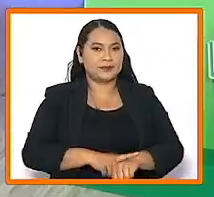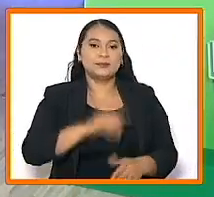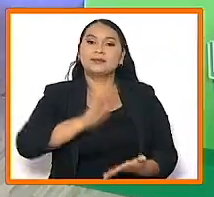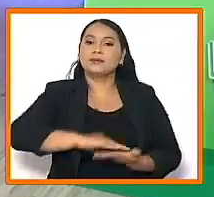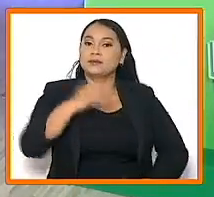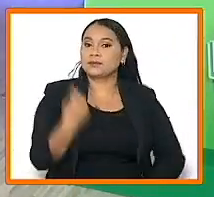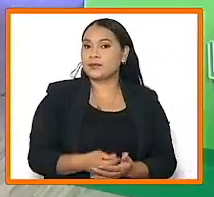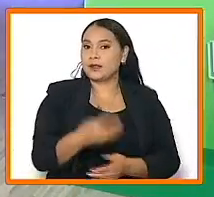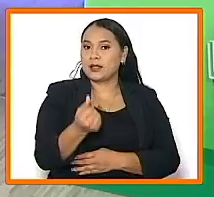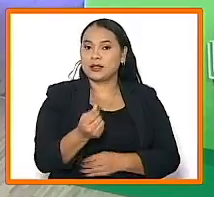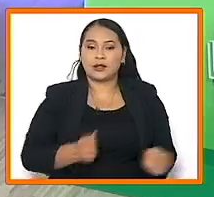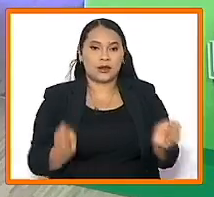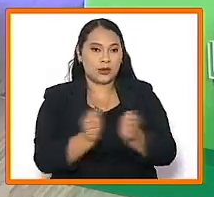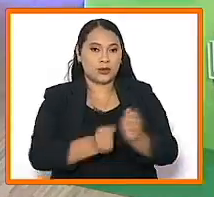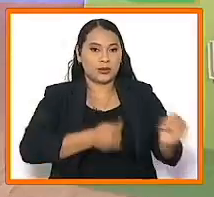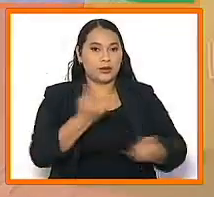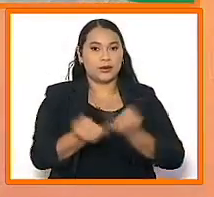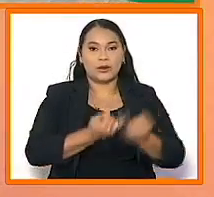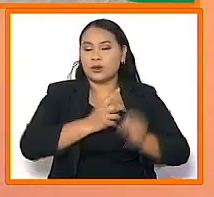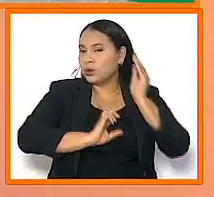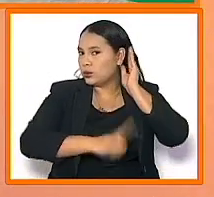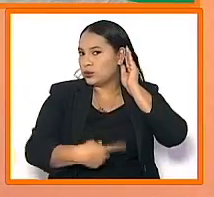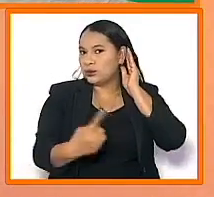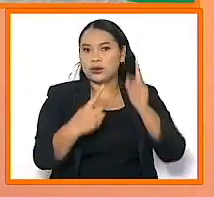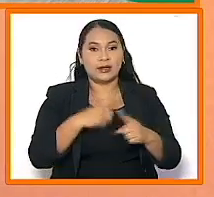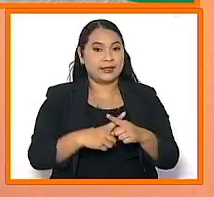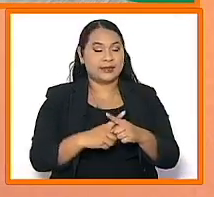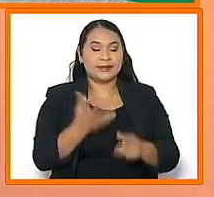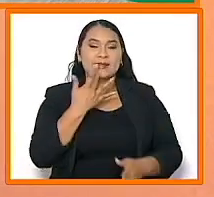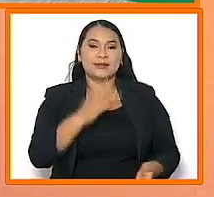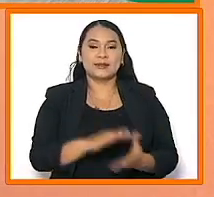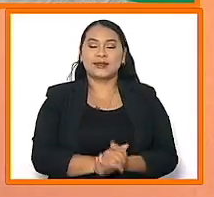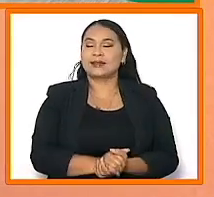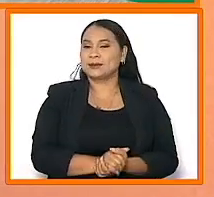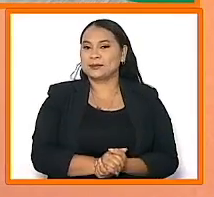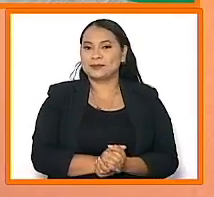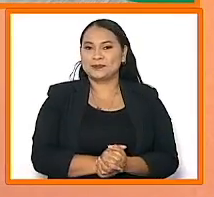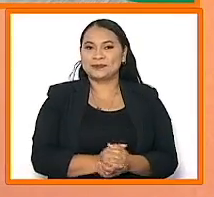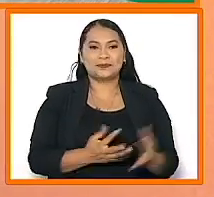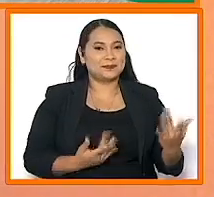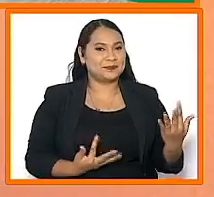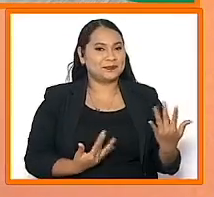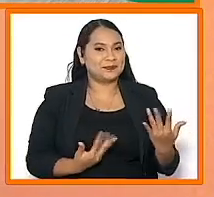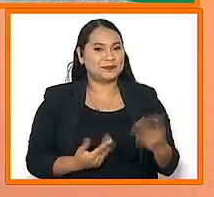junto a MultiX. Suerte, porque la esfera favorecida es